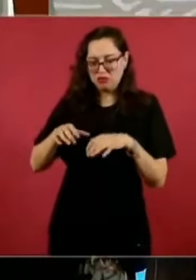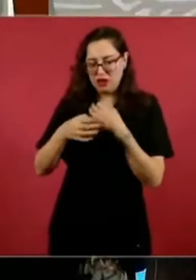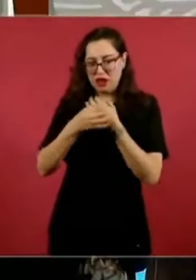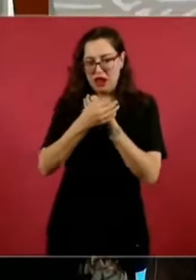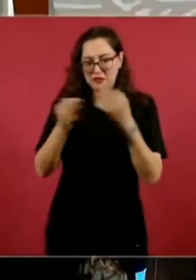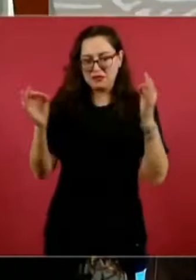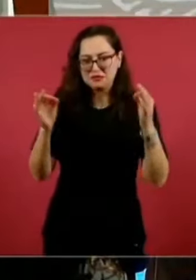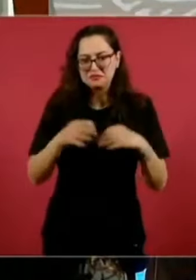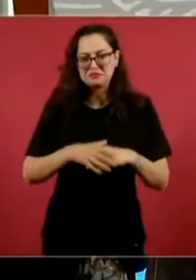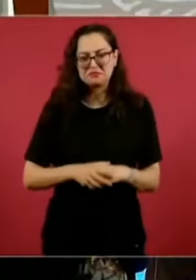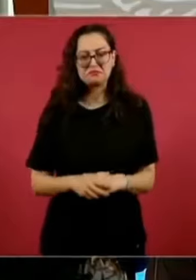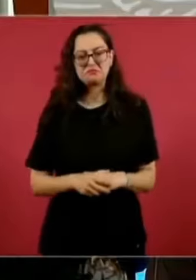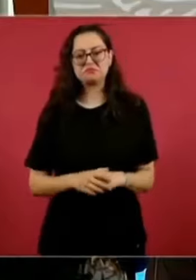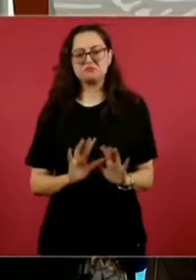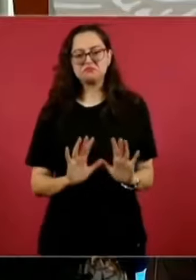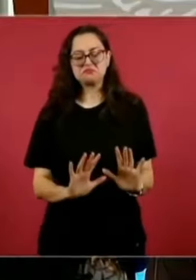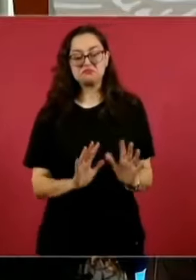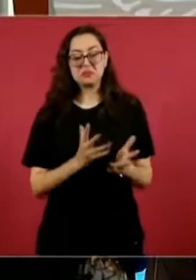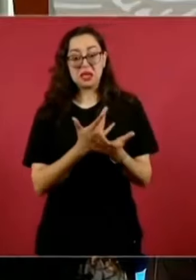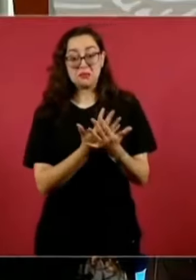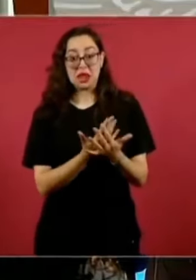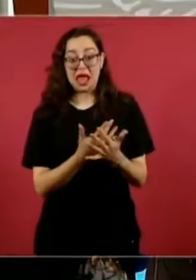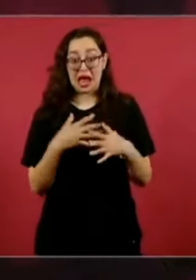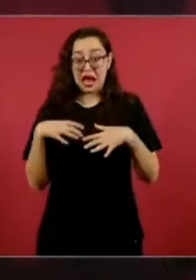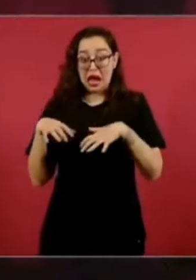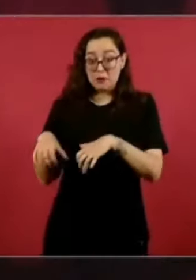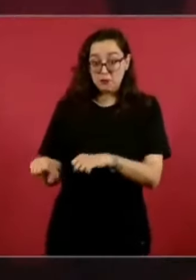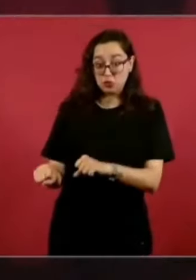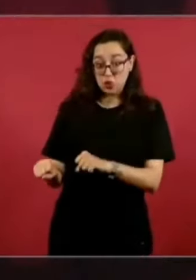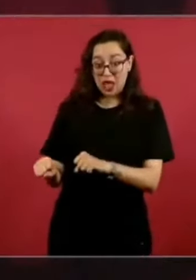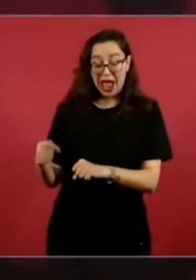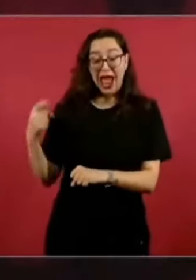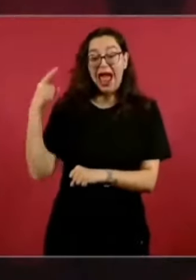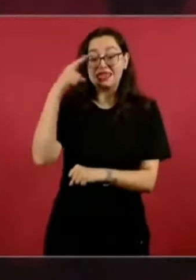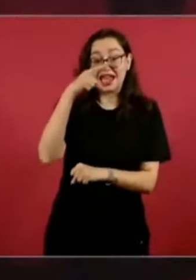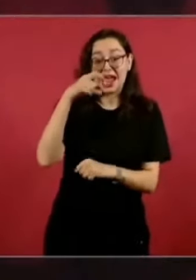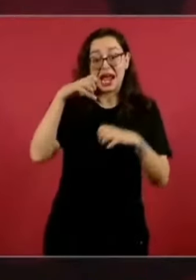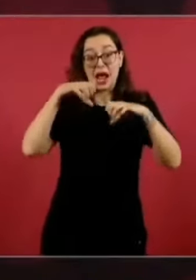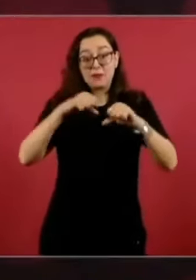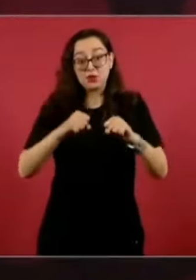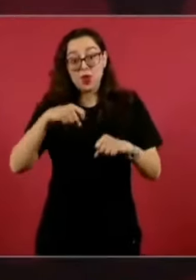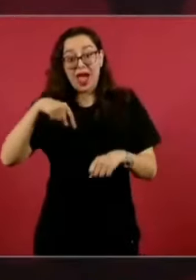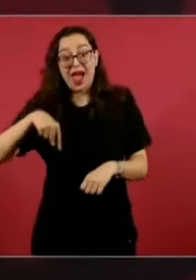Hay que esperar a ver si la captura fue allá o aquí.